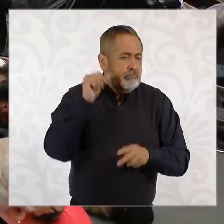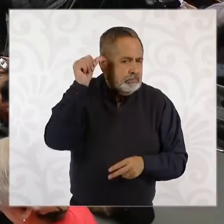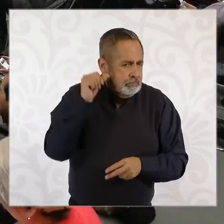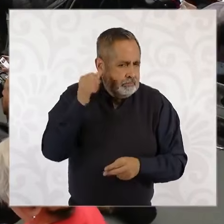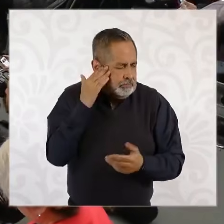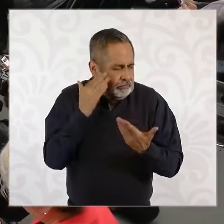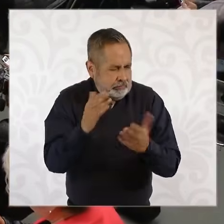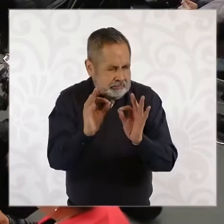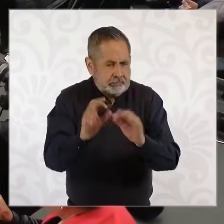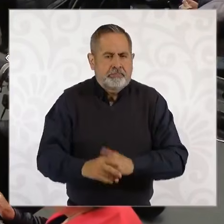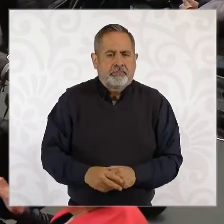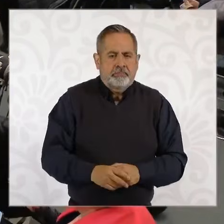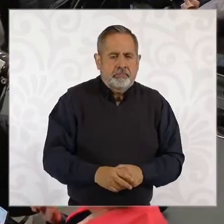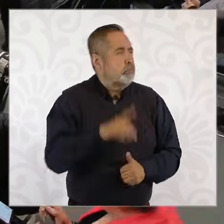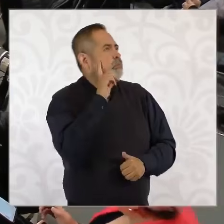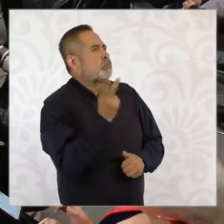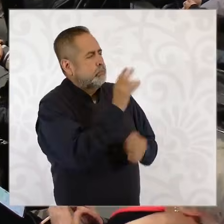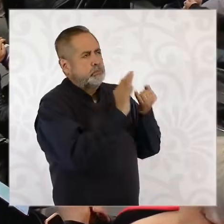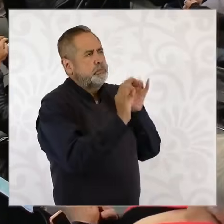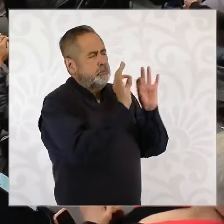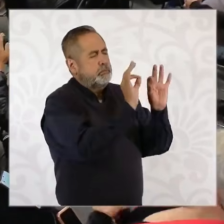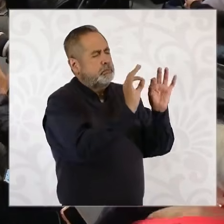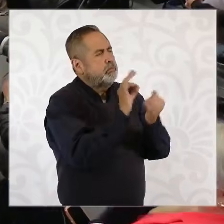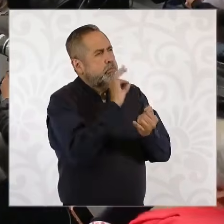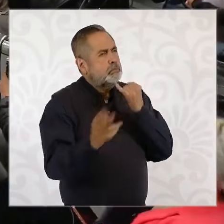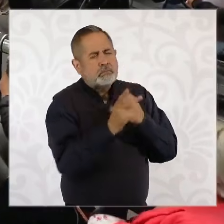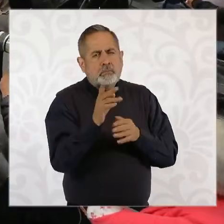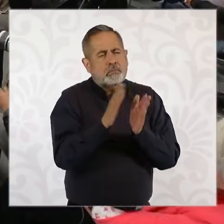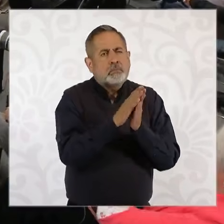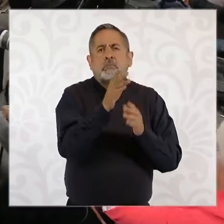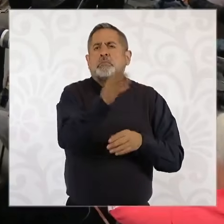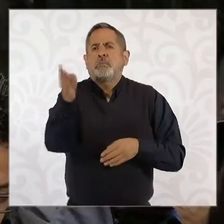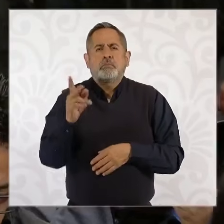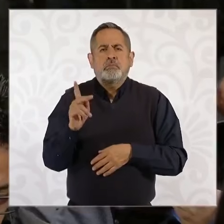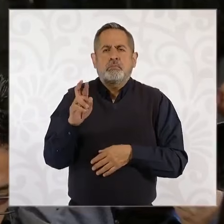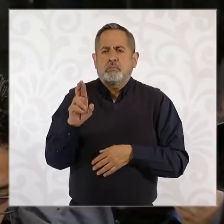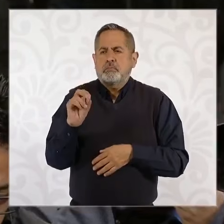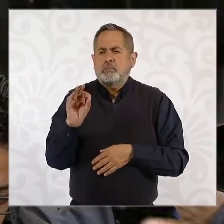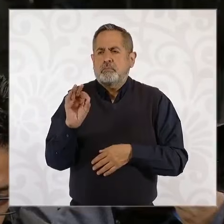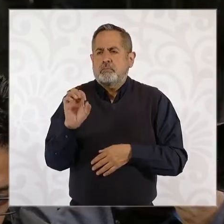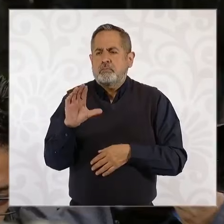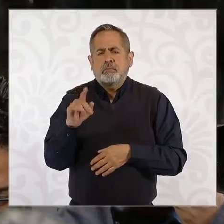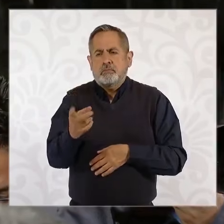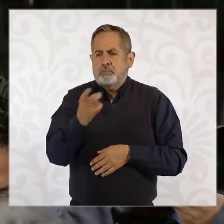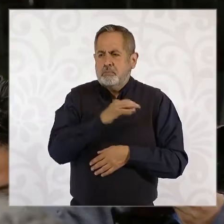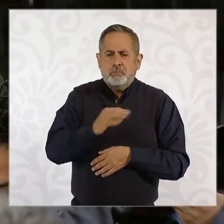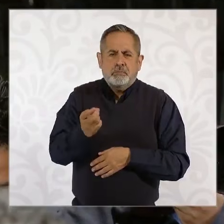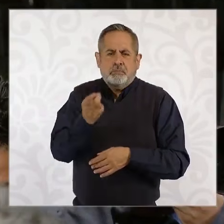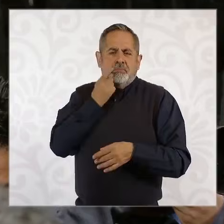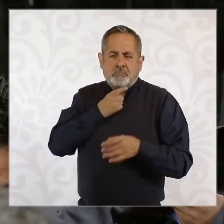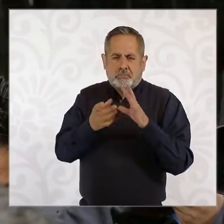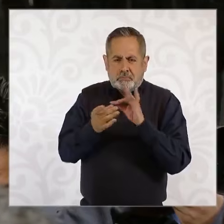ya por último, no sé si Profeco nos podría aclarar un poquito qué es lo que pasa con